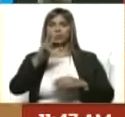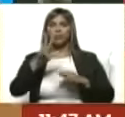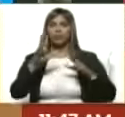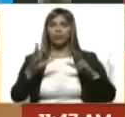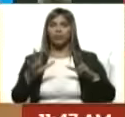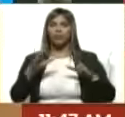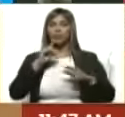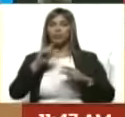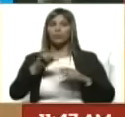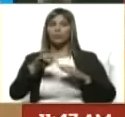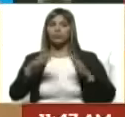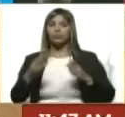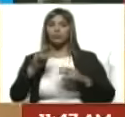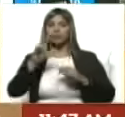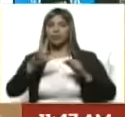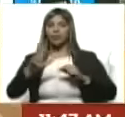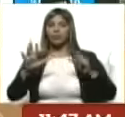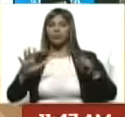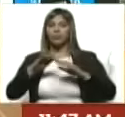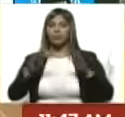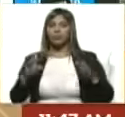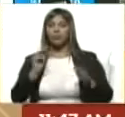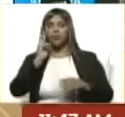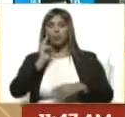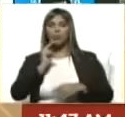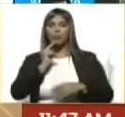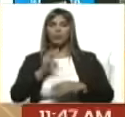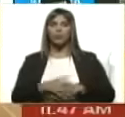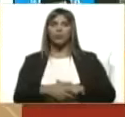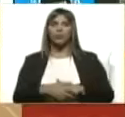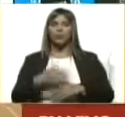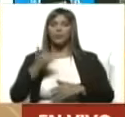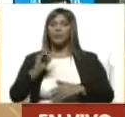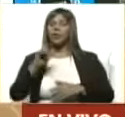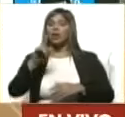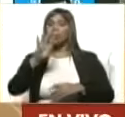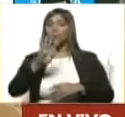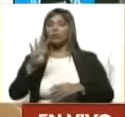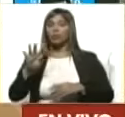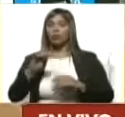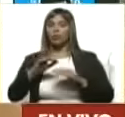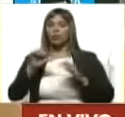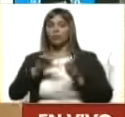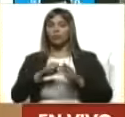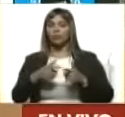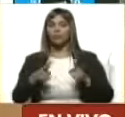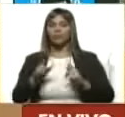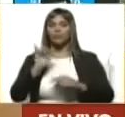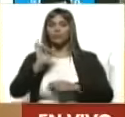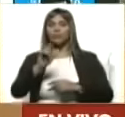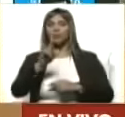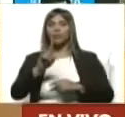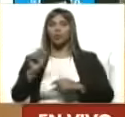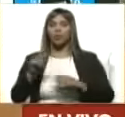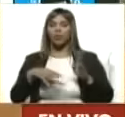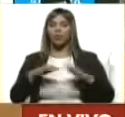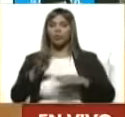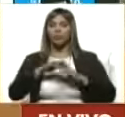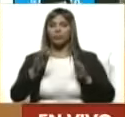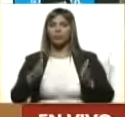y 96 mesas. Bolívar tiene 44 centros activos y 114